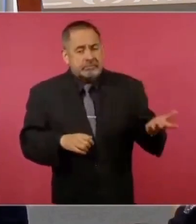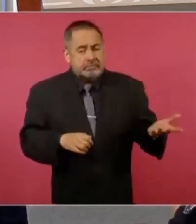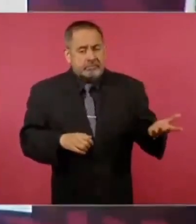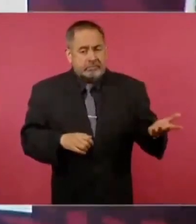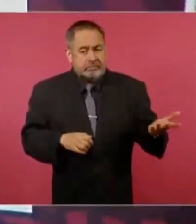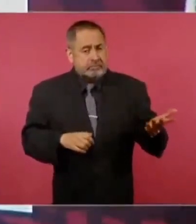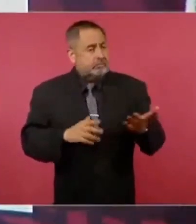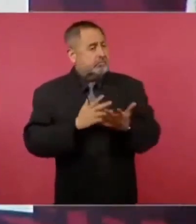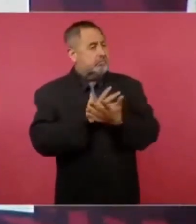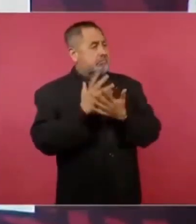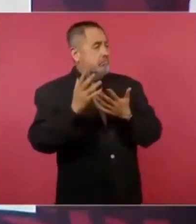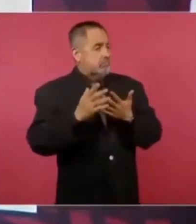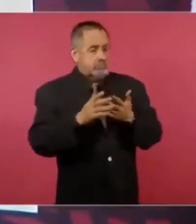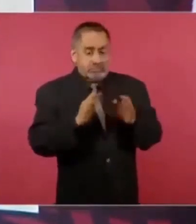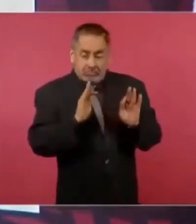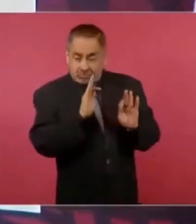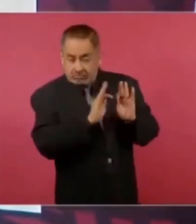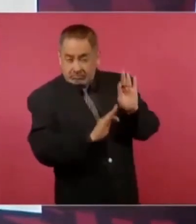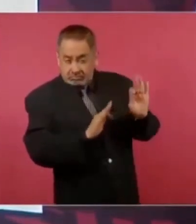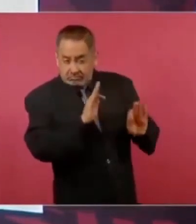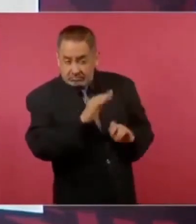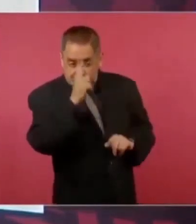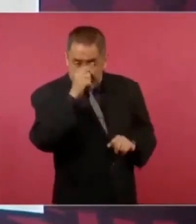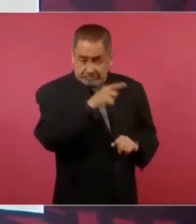con excesos?